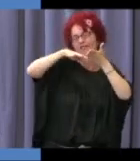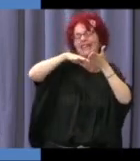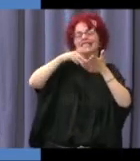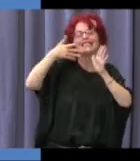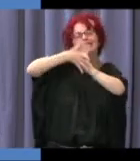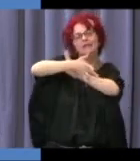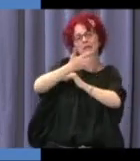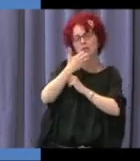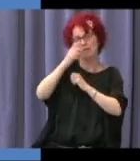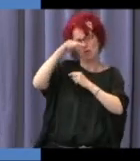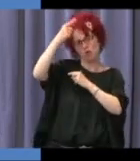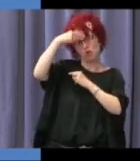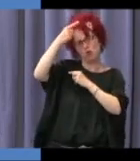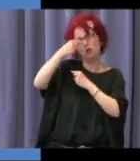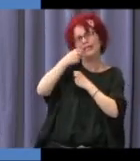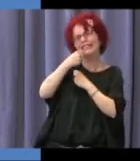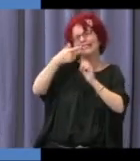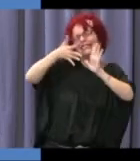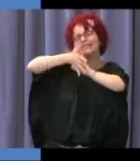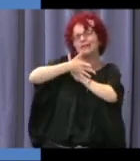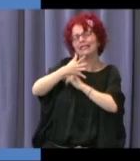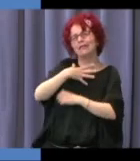una cultura que puede ser,